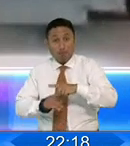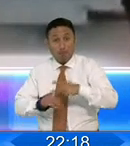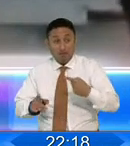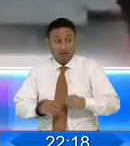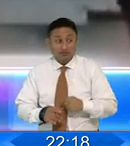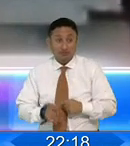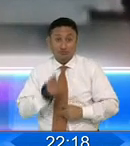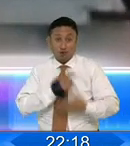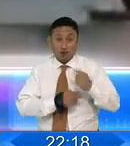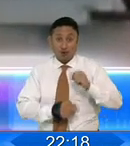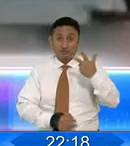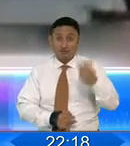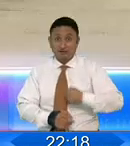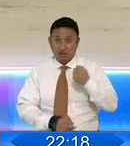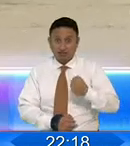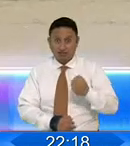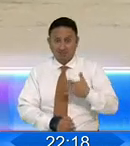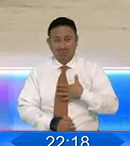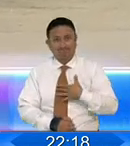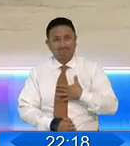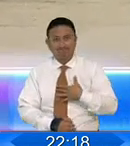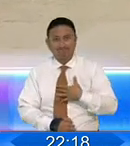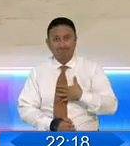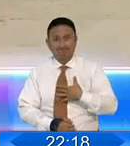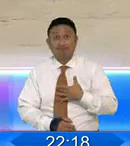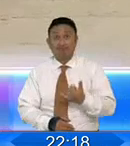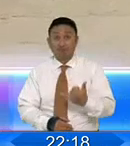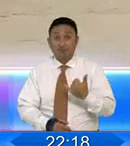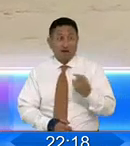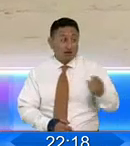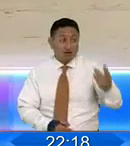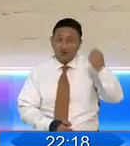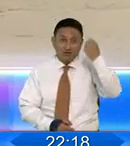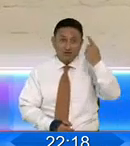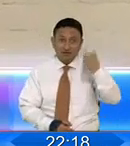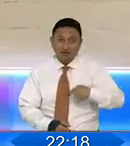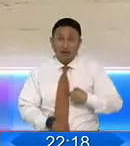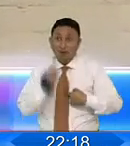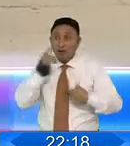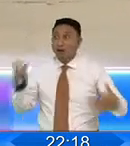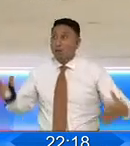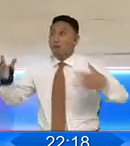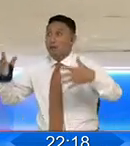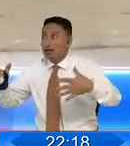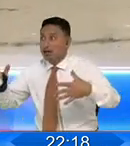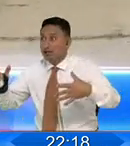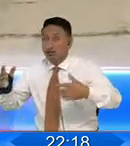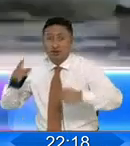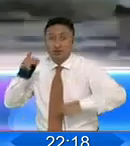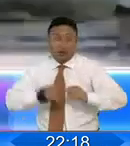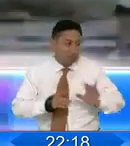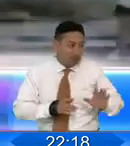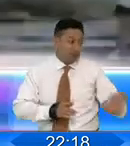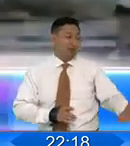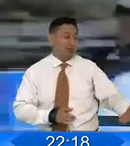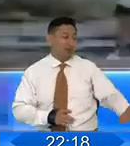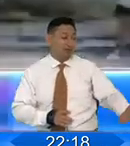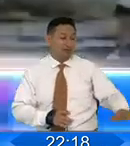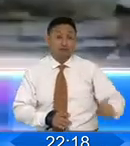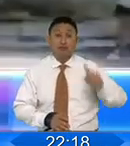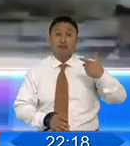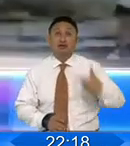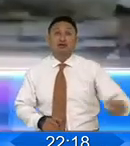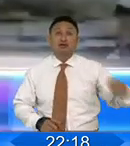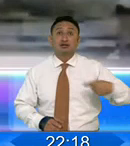Aquiles es su hijo de 3 años, que alejado de la realidad no puede abrazar a papá cuando llega a casa. Y lo primero que escucho